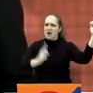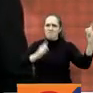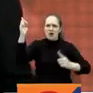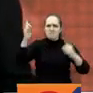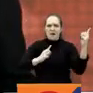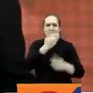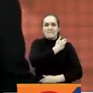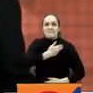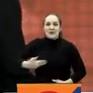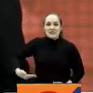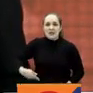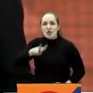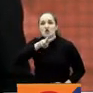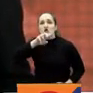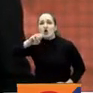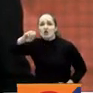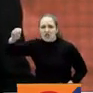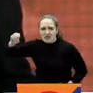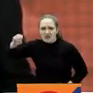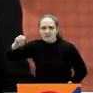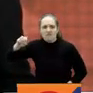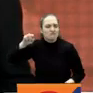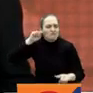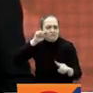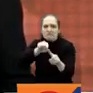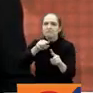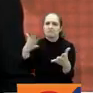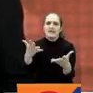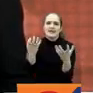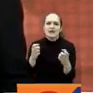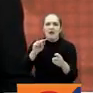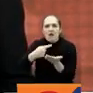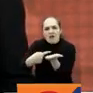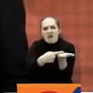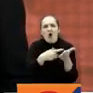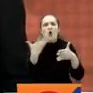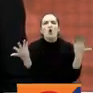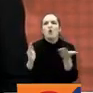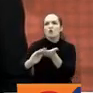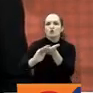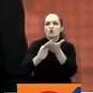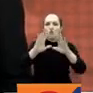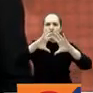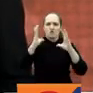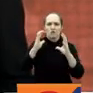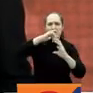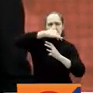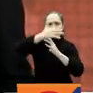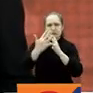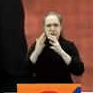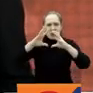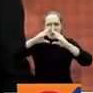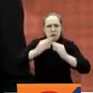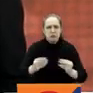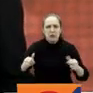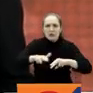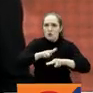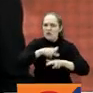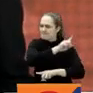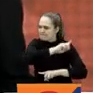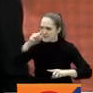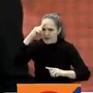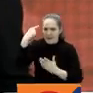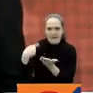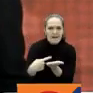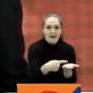de casi 200 países para buscar frenar la degradación del planeta. La ONU lanzó una campaña directa para que entendamos que si